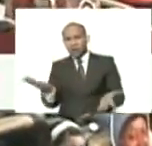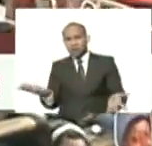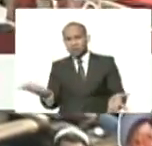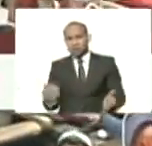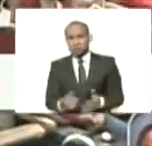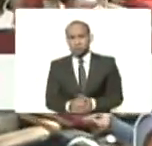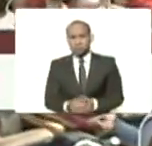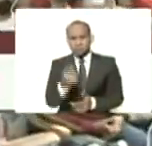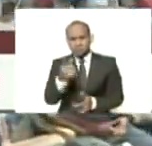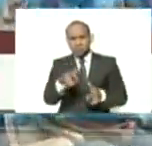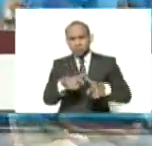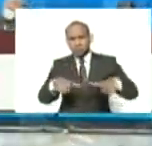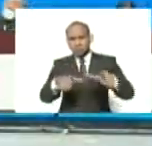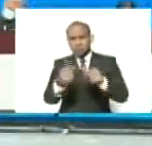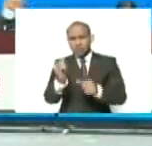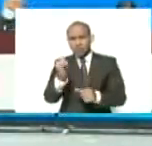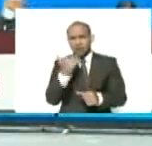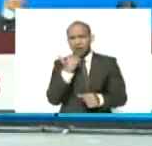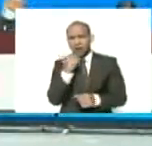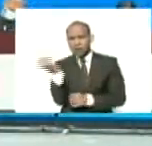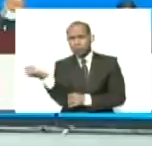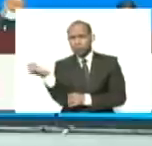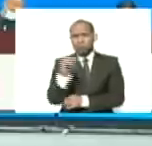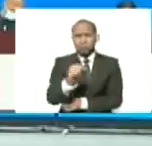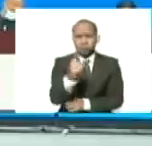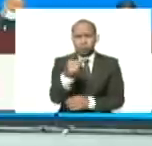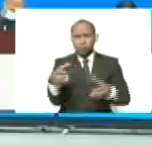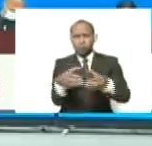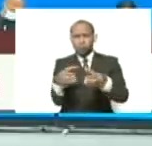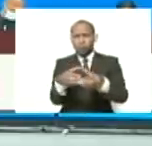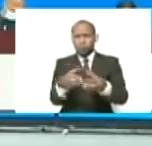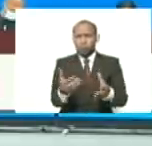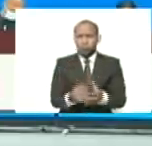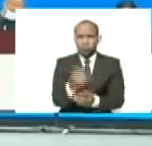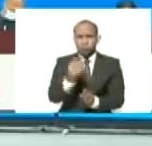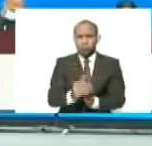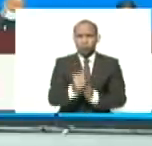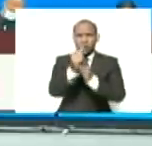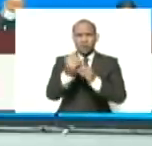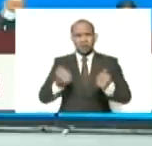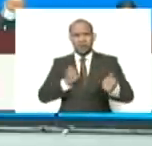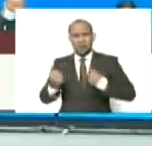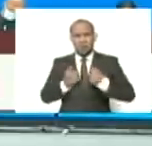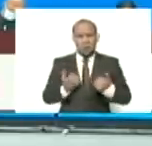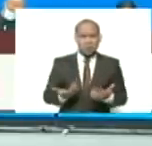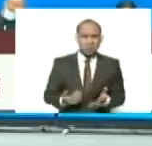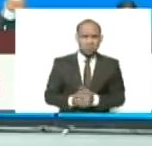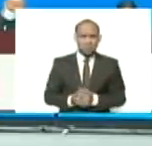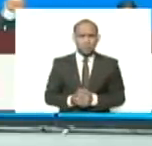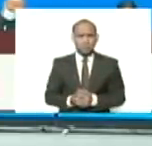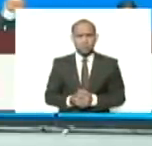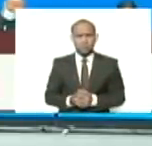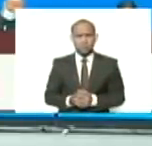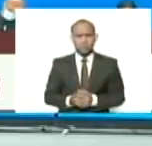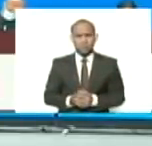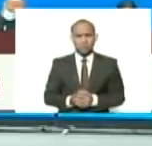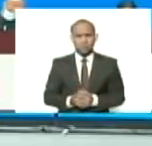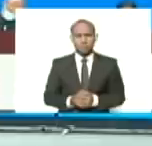en algún lugar, se impusiera en algún sector un liderazgo egoísta, egocéntrico,